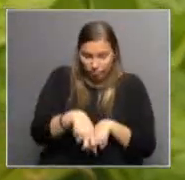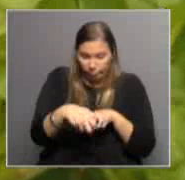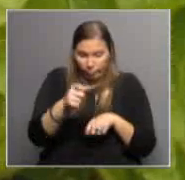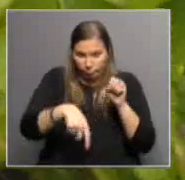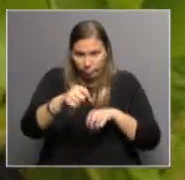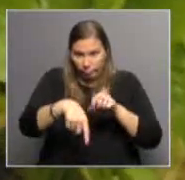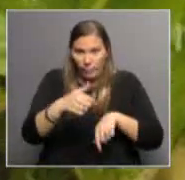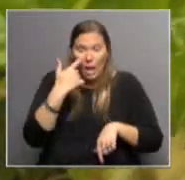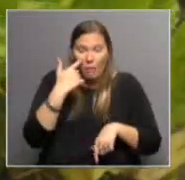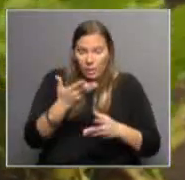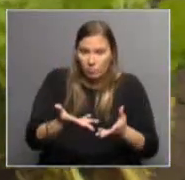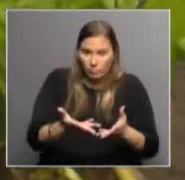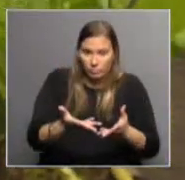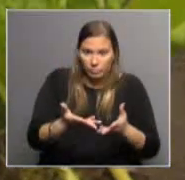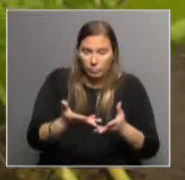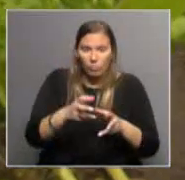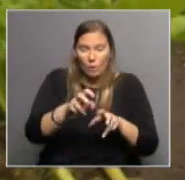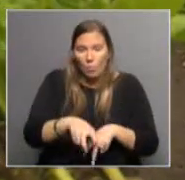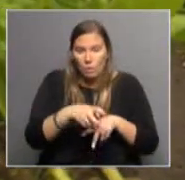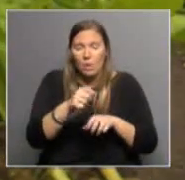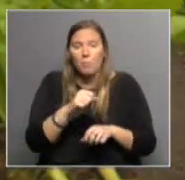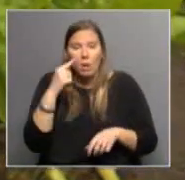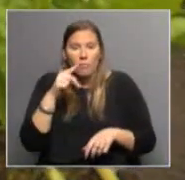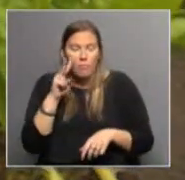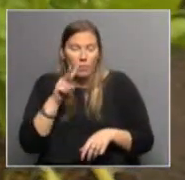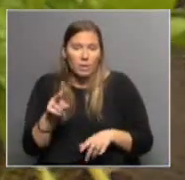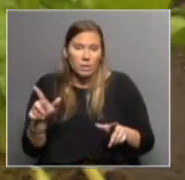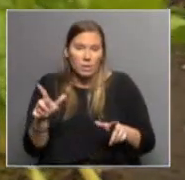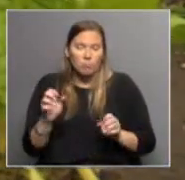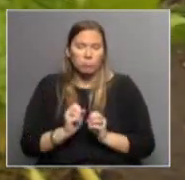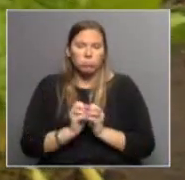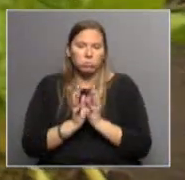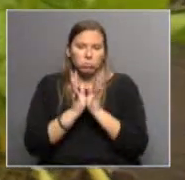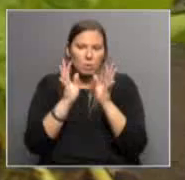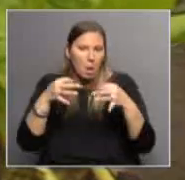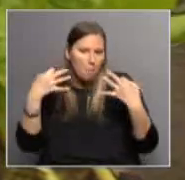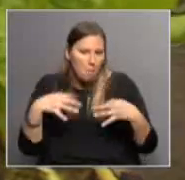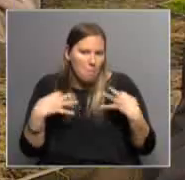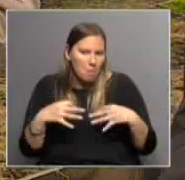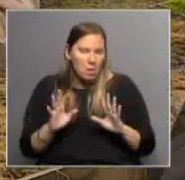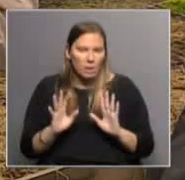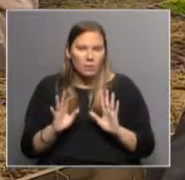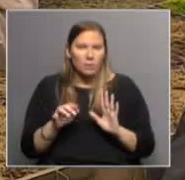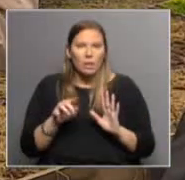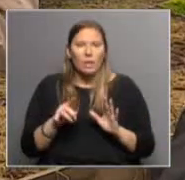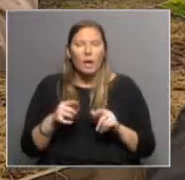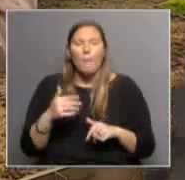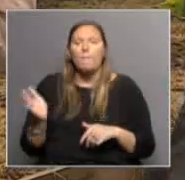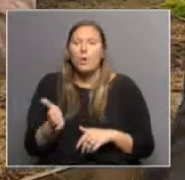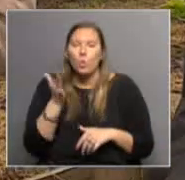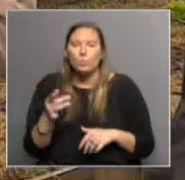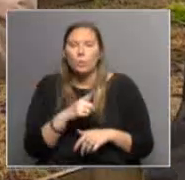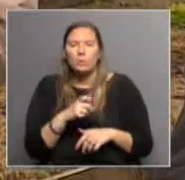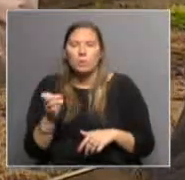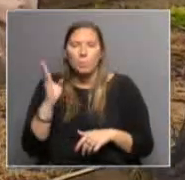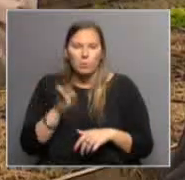esta huerta, donde, bueno, pueden ver en las imágenes que crece muy bien todo en este compost. Y acá hacemos una producción